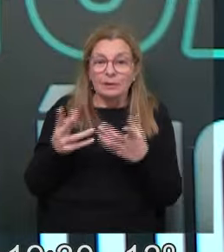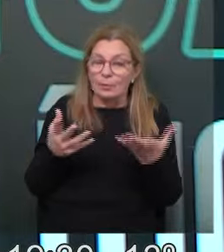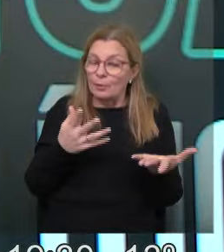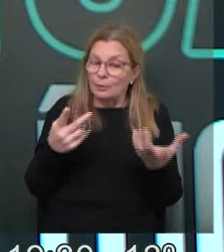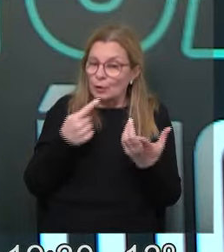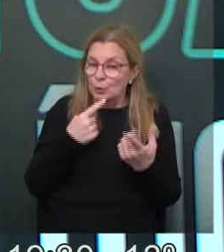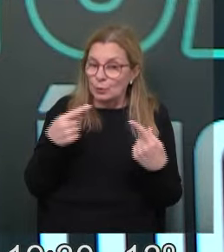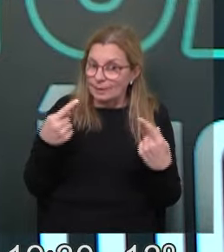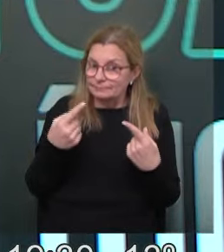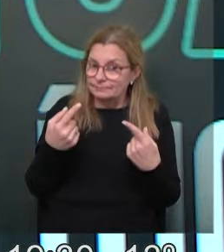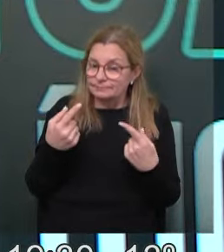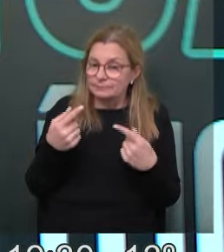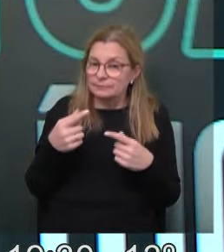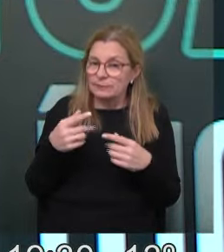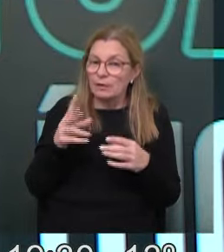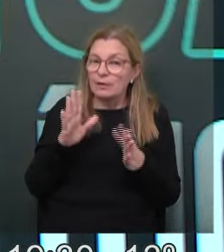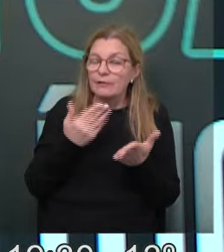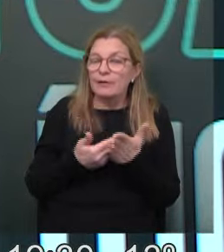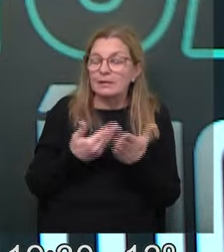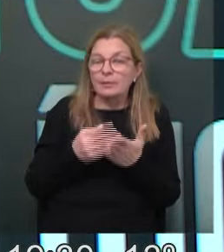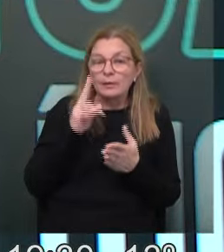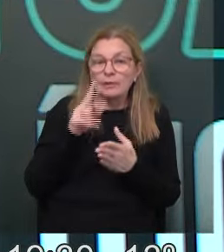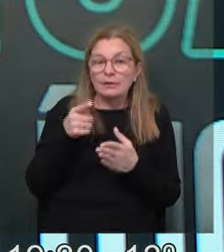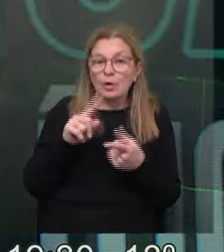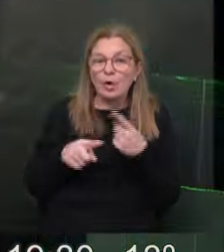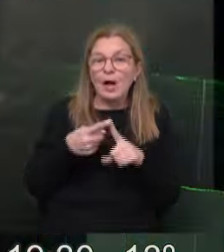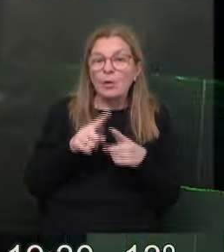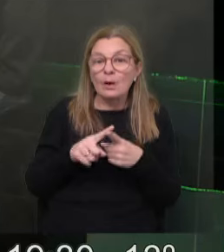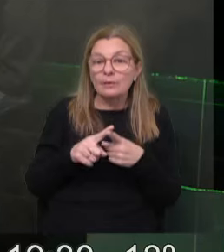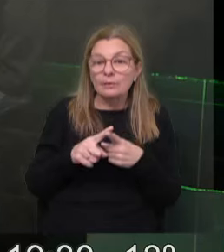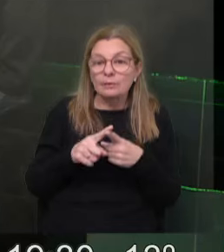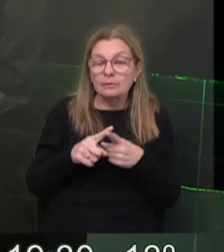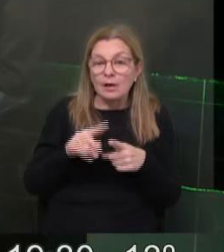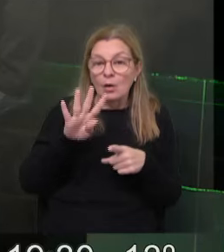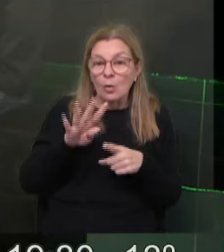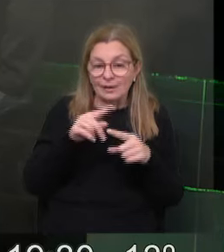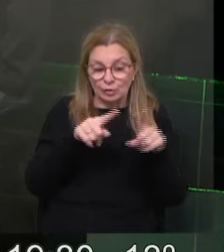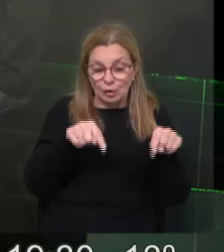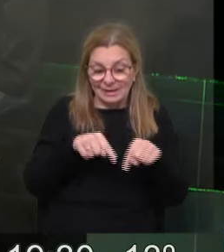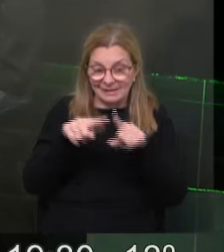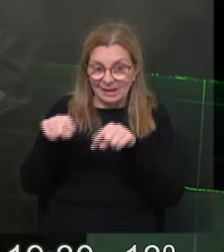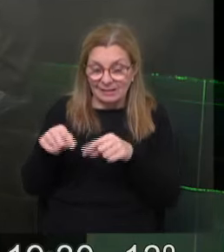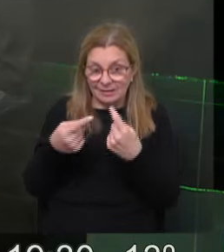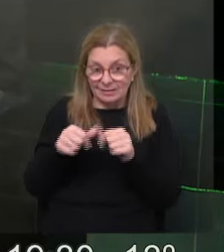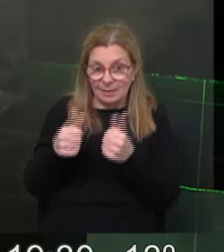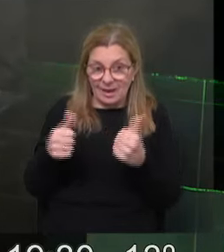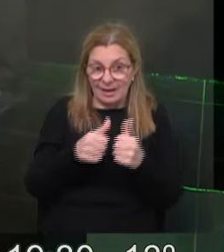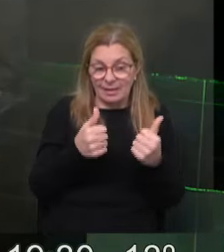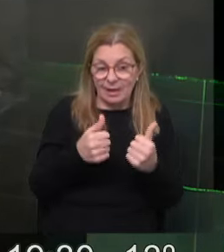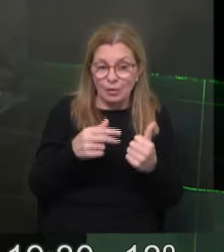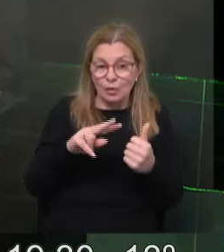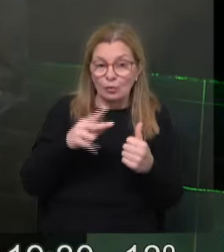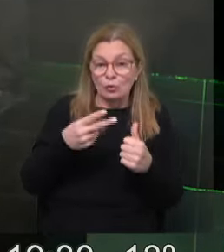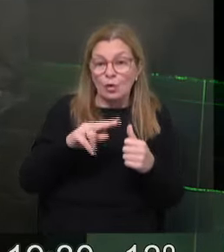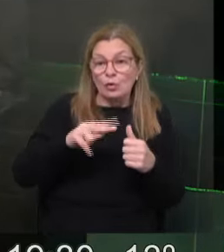cuestionamiento lo que queda por ver como decantan son estos acuerdos es decir Bueno si van cuatro listas separadas sin sublema o si